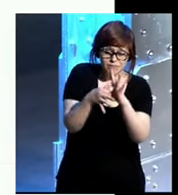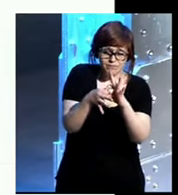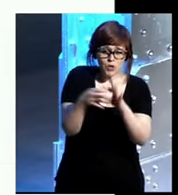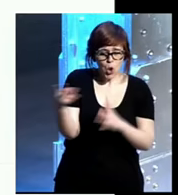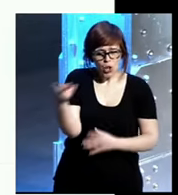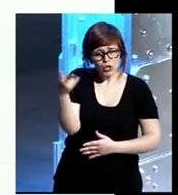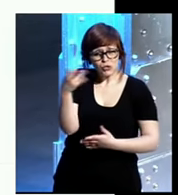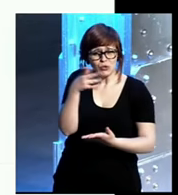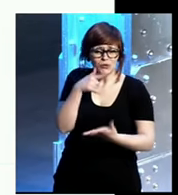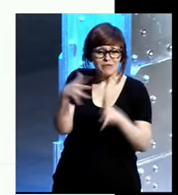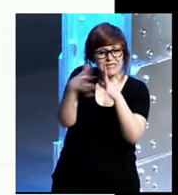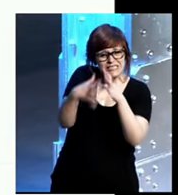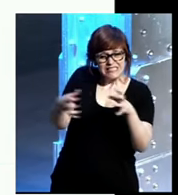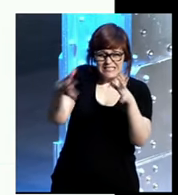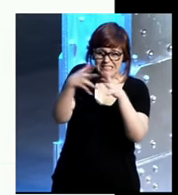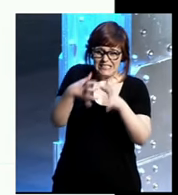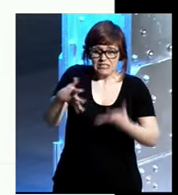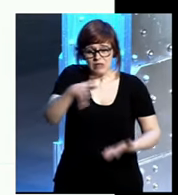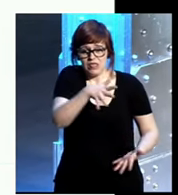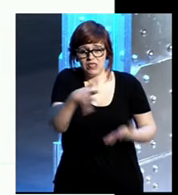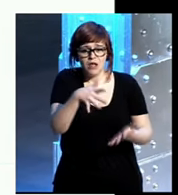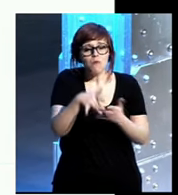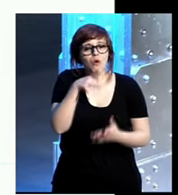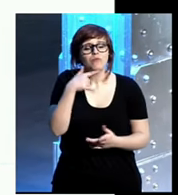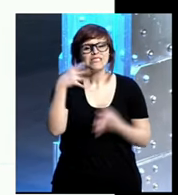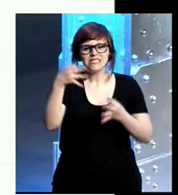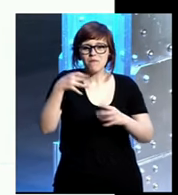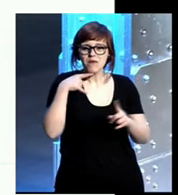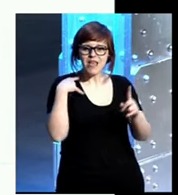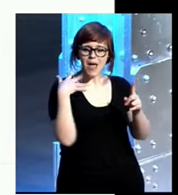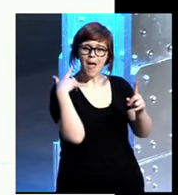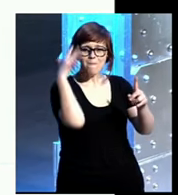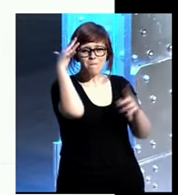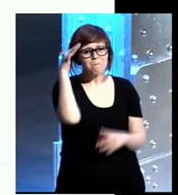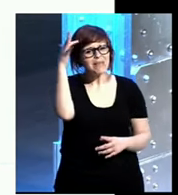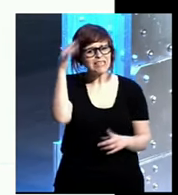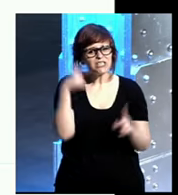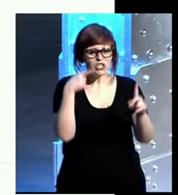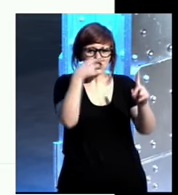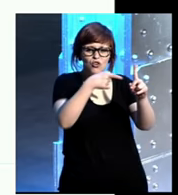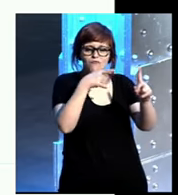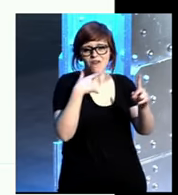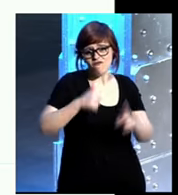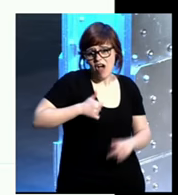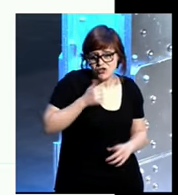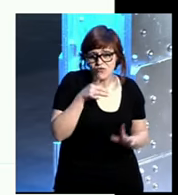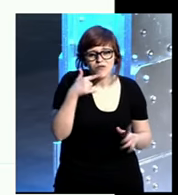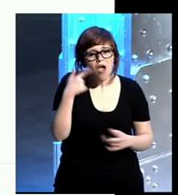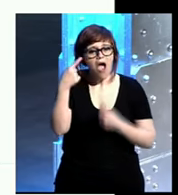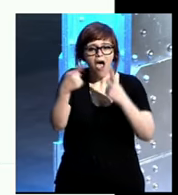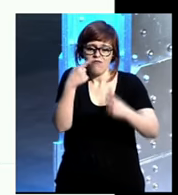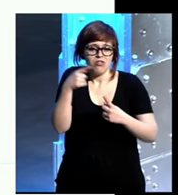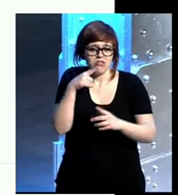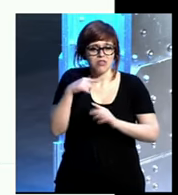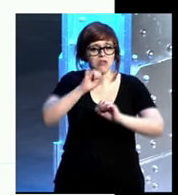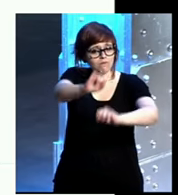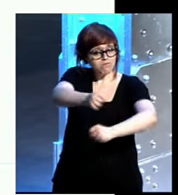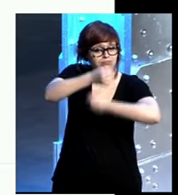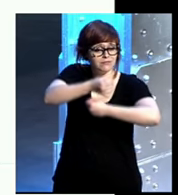porque yo creo que hay determinados falsos mitos que no los hacen ser capaces de ponerle cara y ojos a una cosa que en principio pudiera